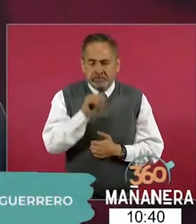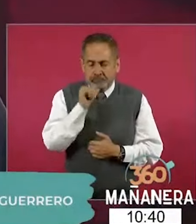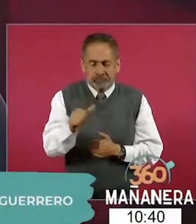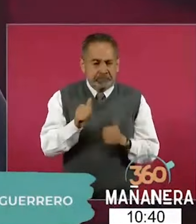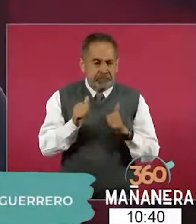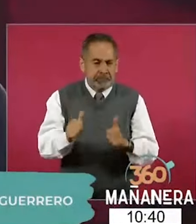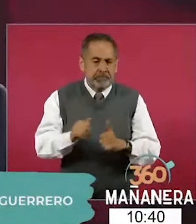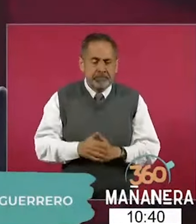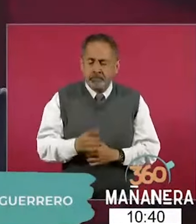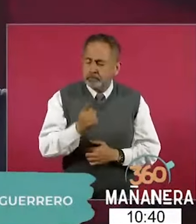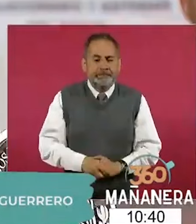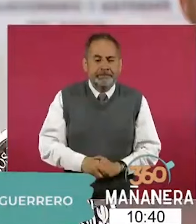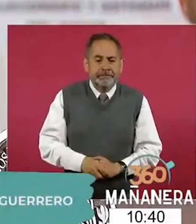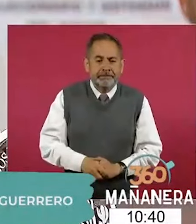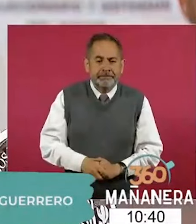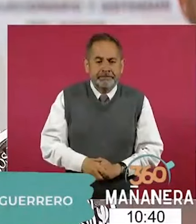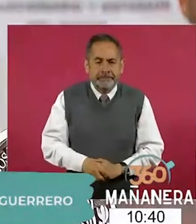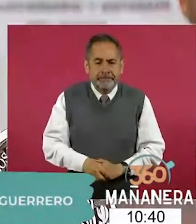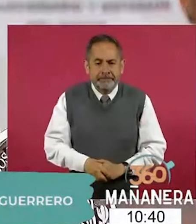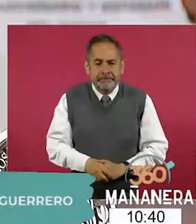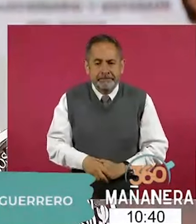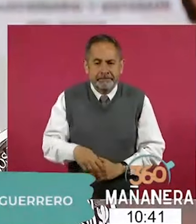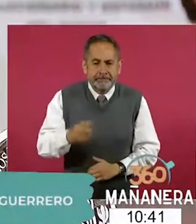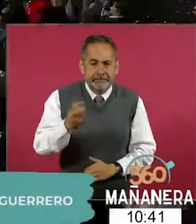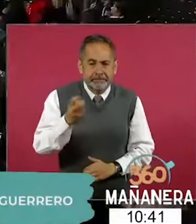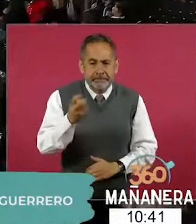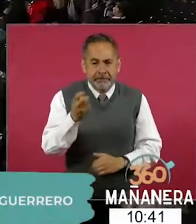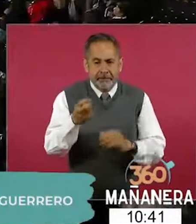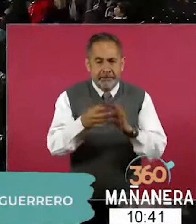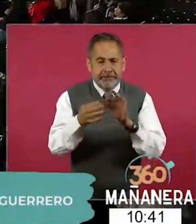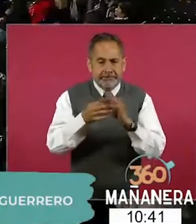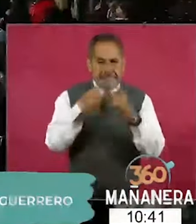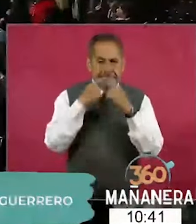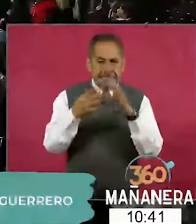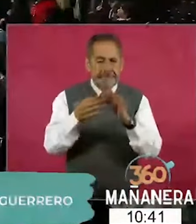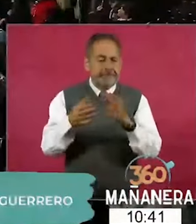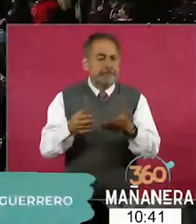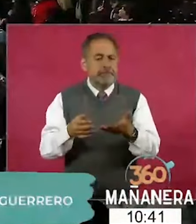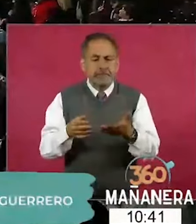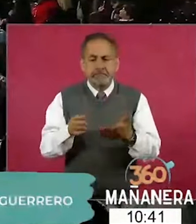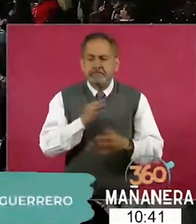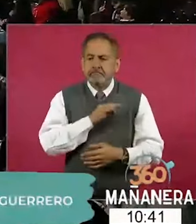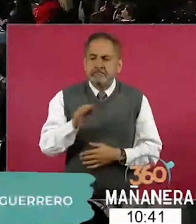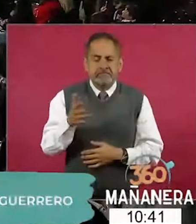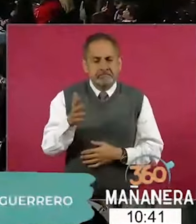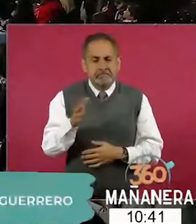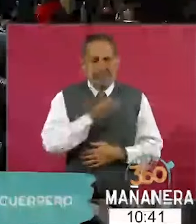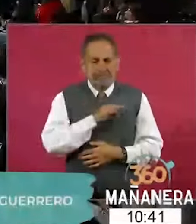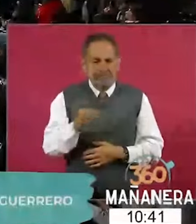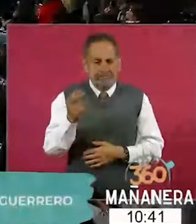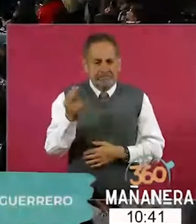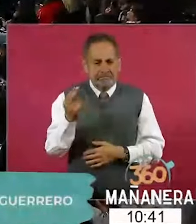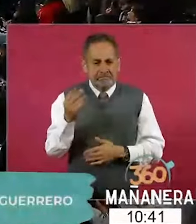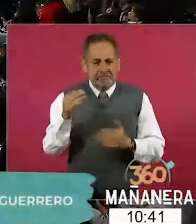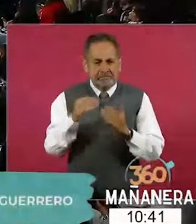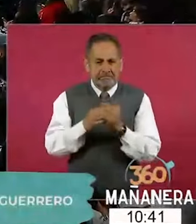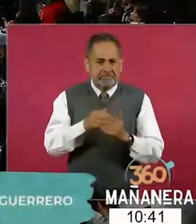Vidas que es lo más importante hay eh alrededor de 25000